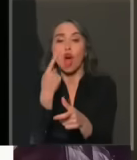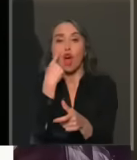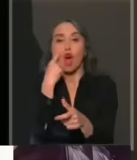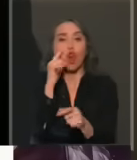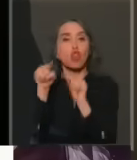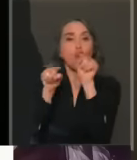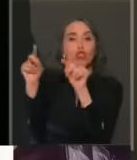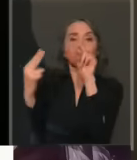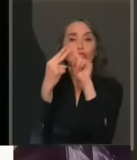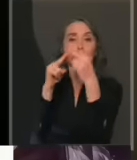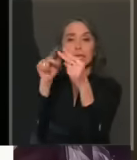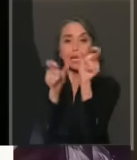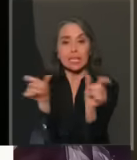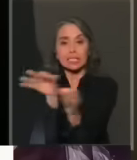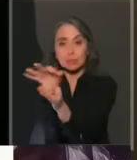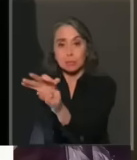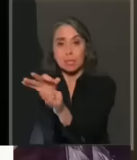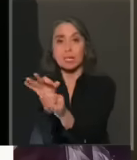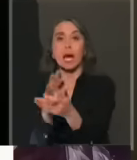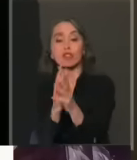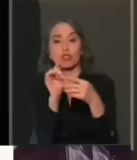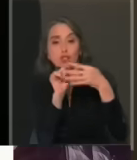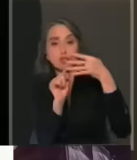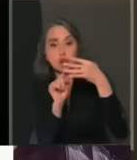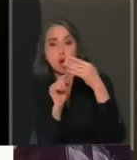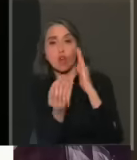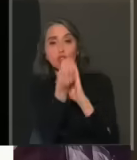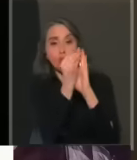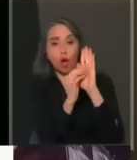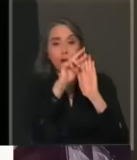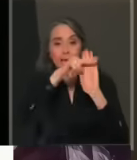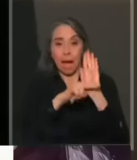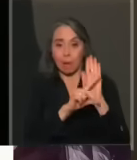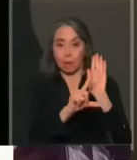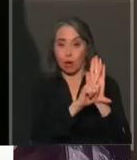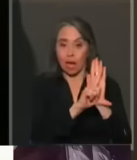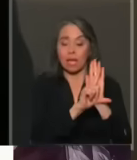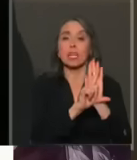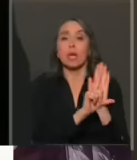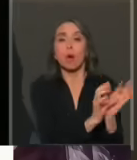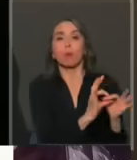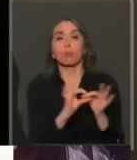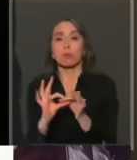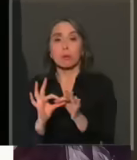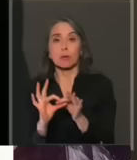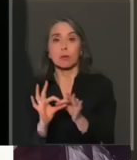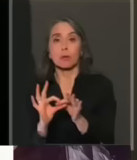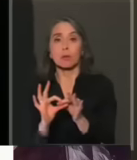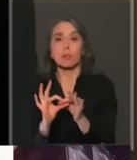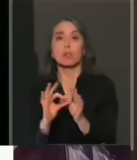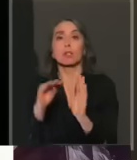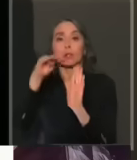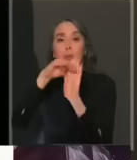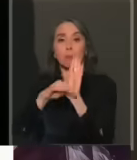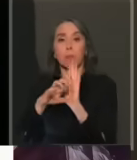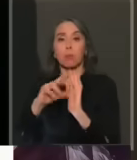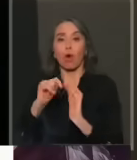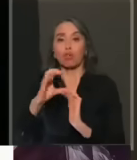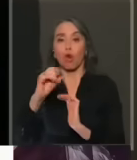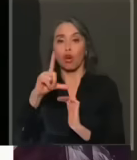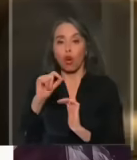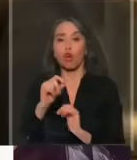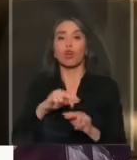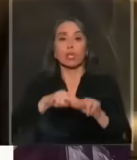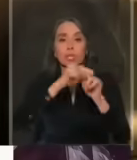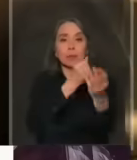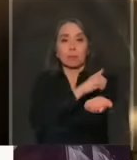que usted entienda que todos estos avances deben ir acompañados de una protocolización y en especial de